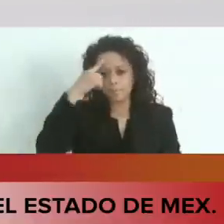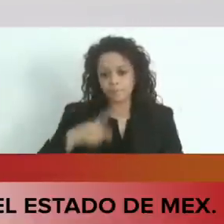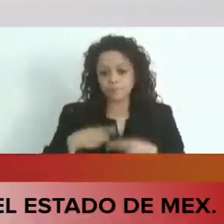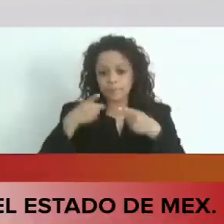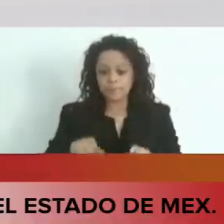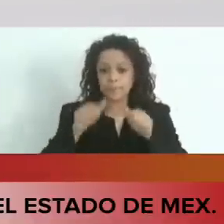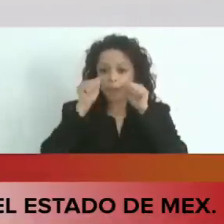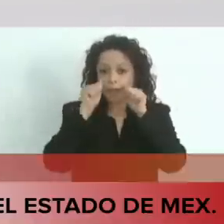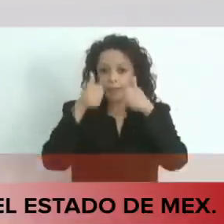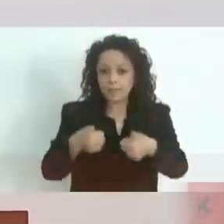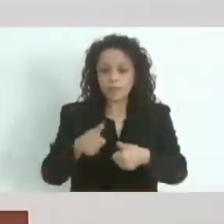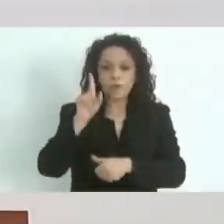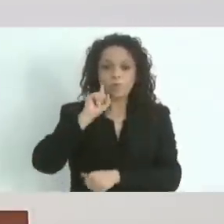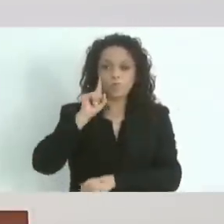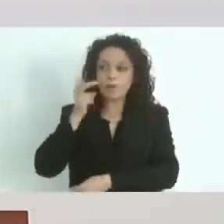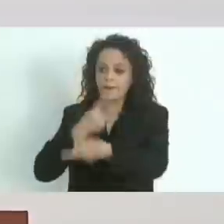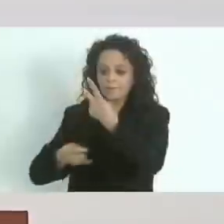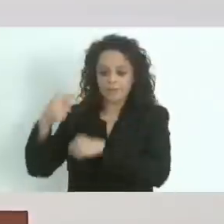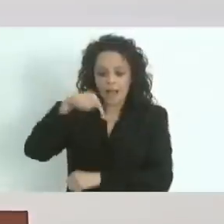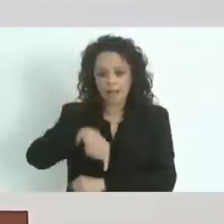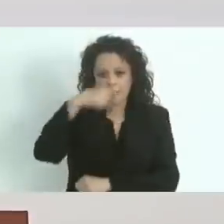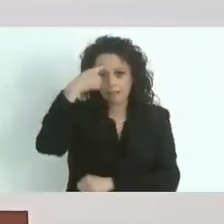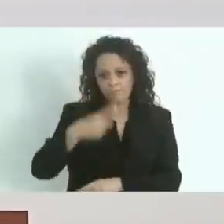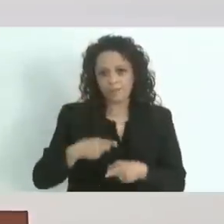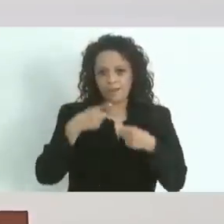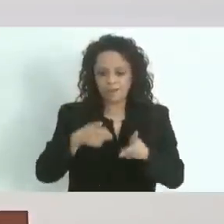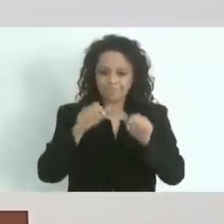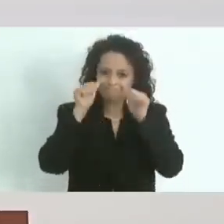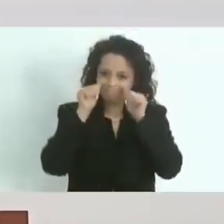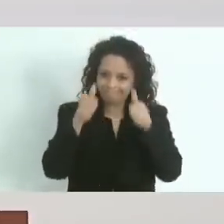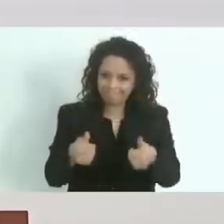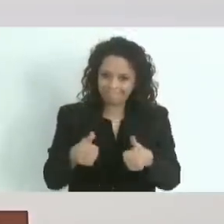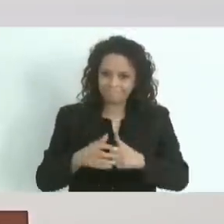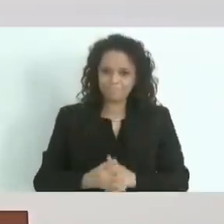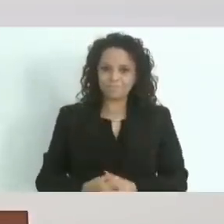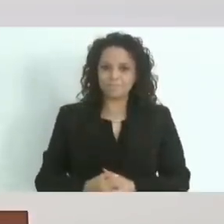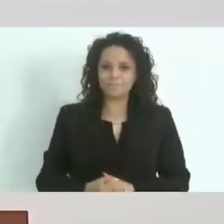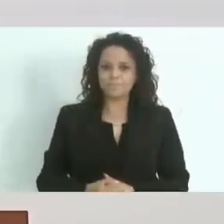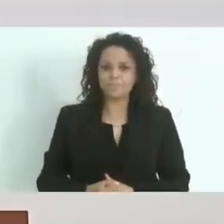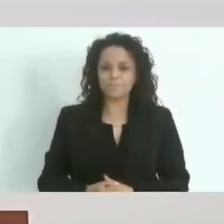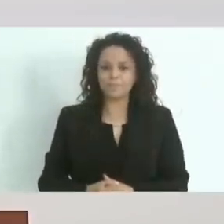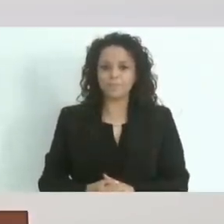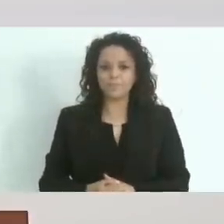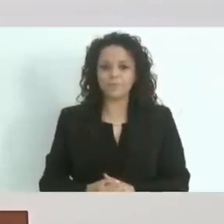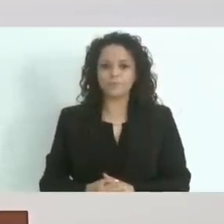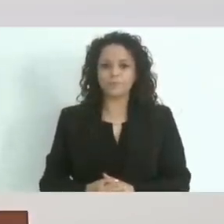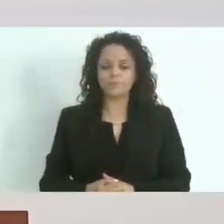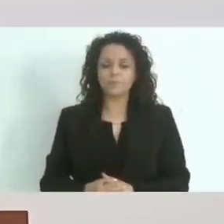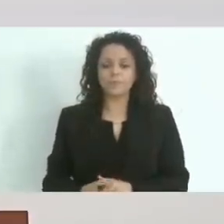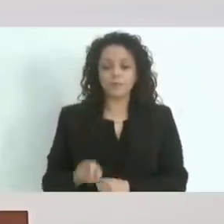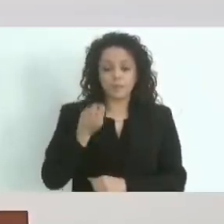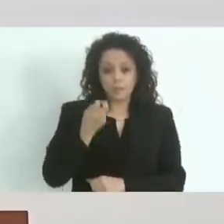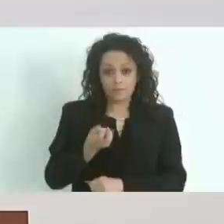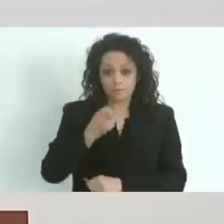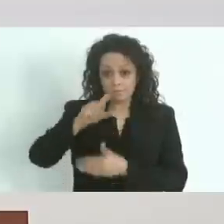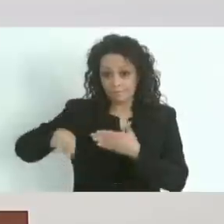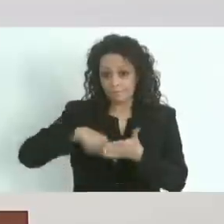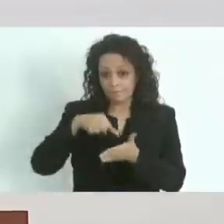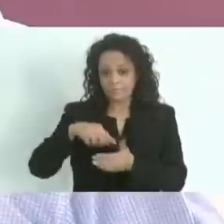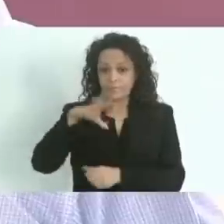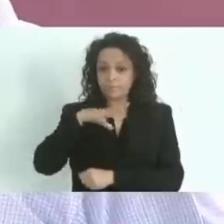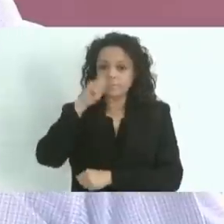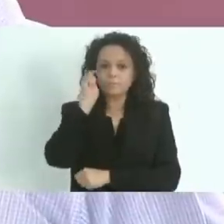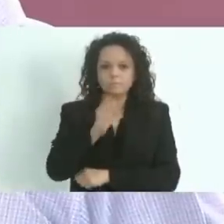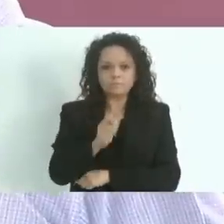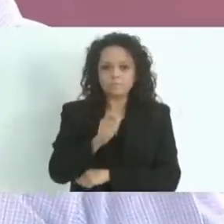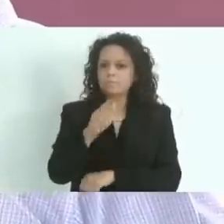a atenderse a este centro de salud. Este centro, además de estar con los estándares internacionales